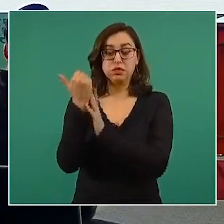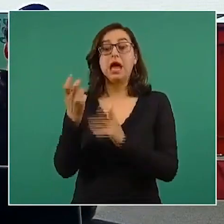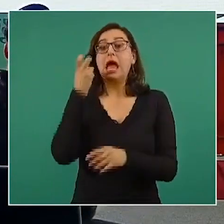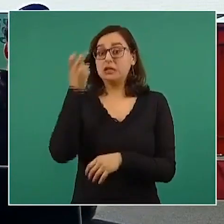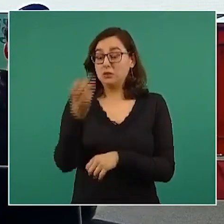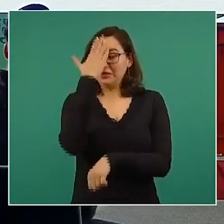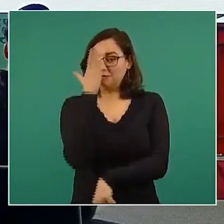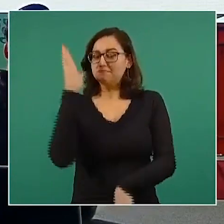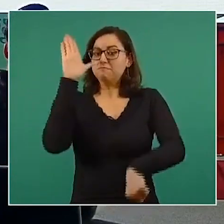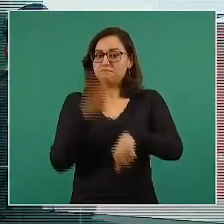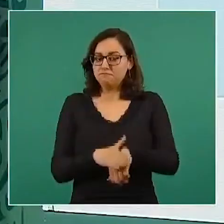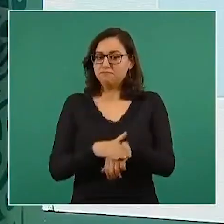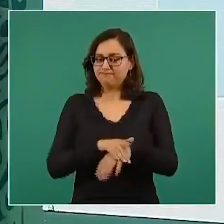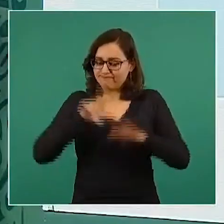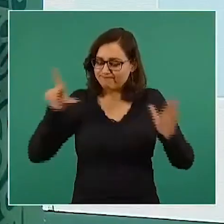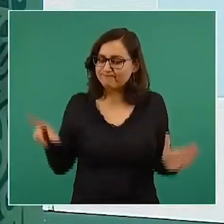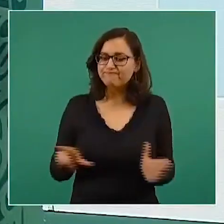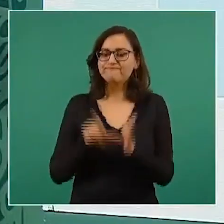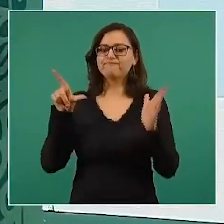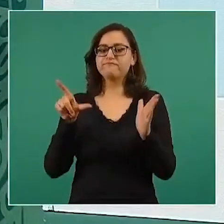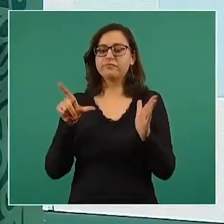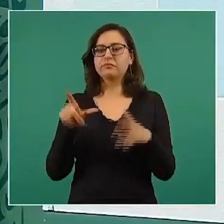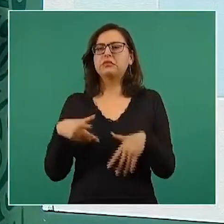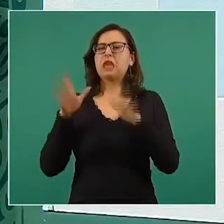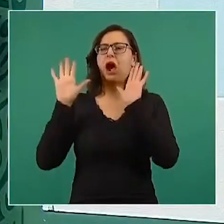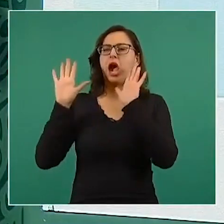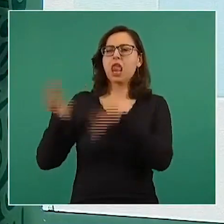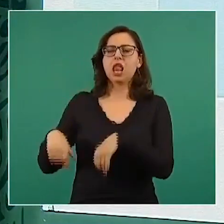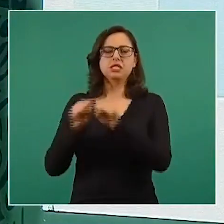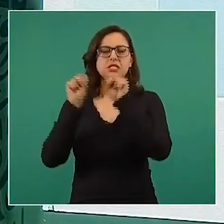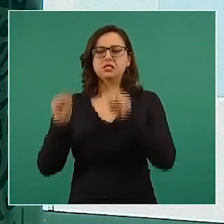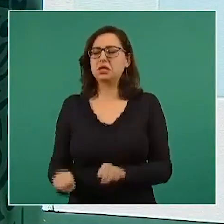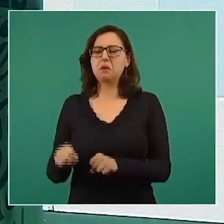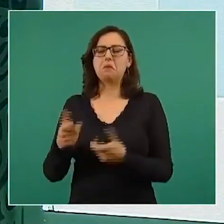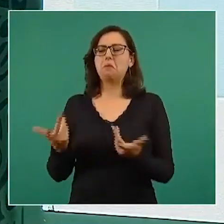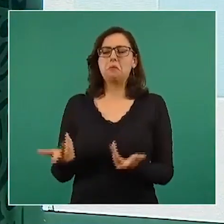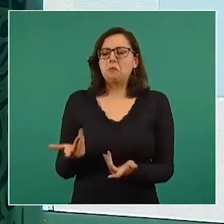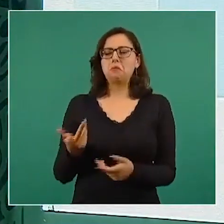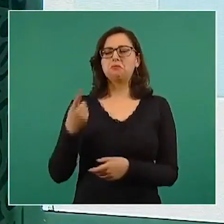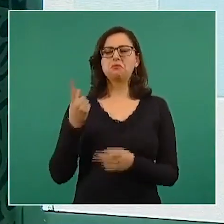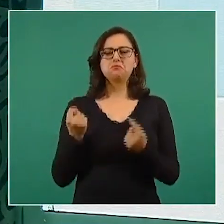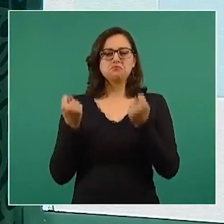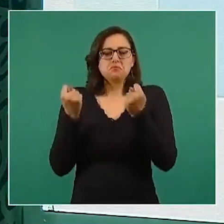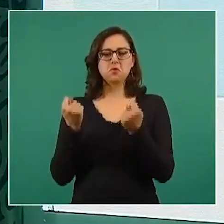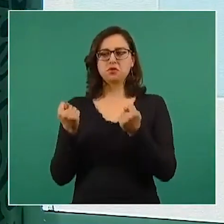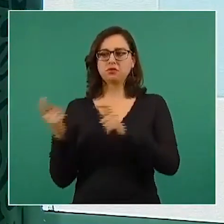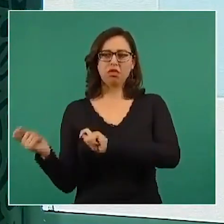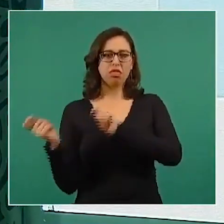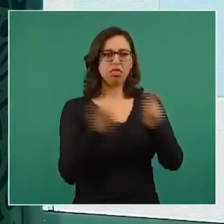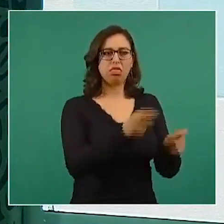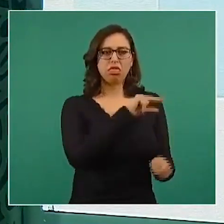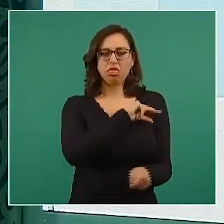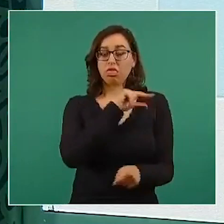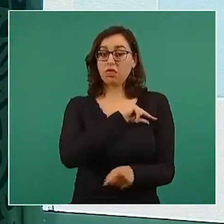lecciones aprendidas. Se necesita un sistema de salud de cobertura universal, público